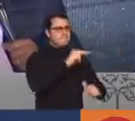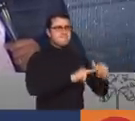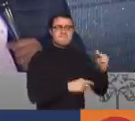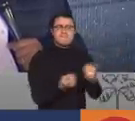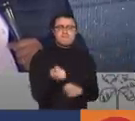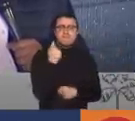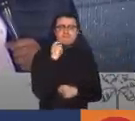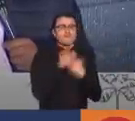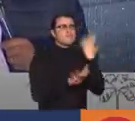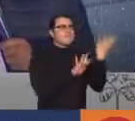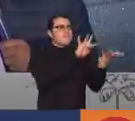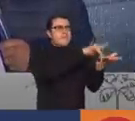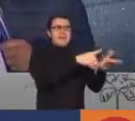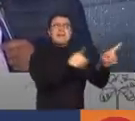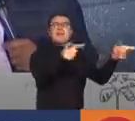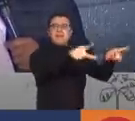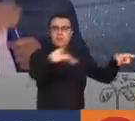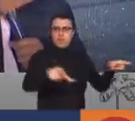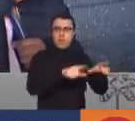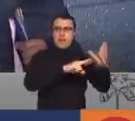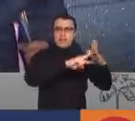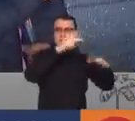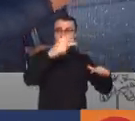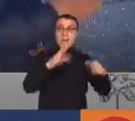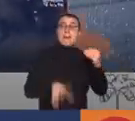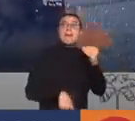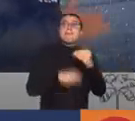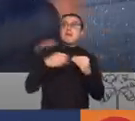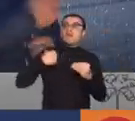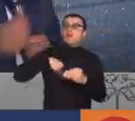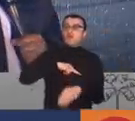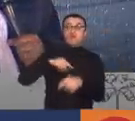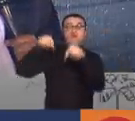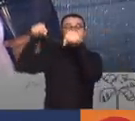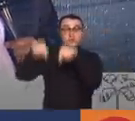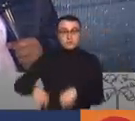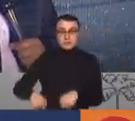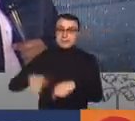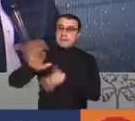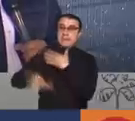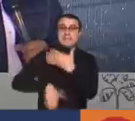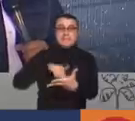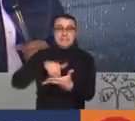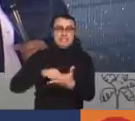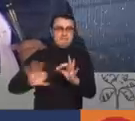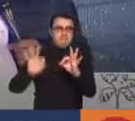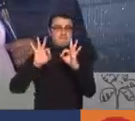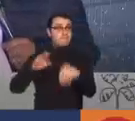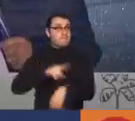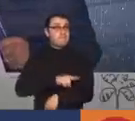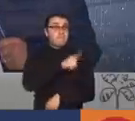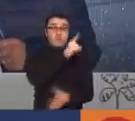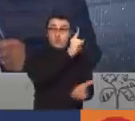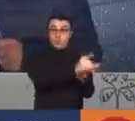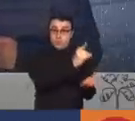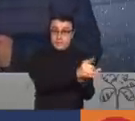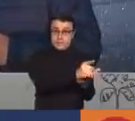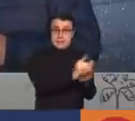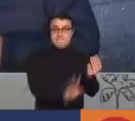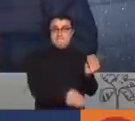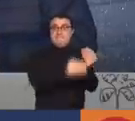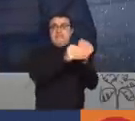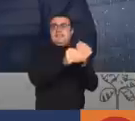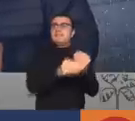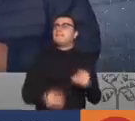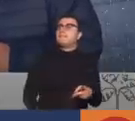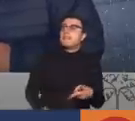inaugurar una sede tecnológica y que ahora vamos a ampliar con el Centro de Excelencia en Usme, y seguramente ya